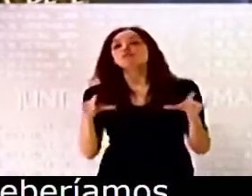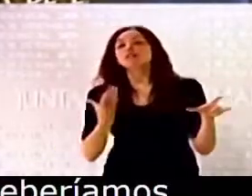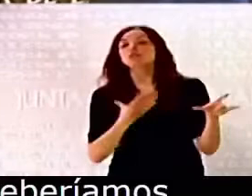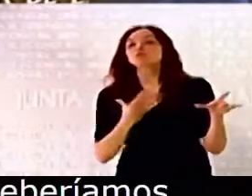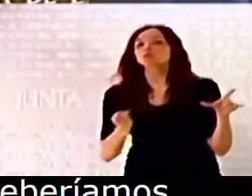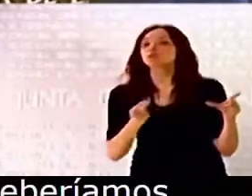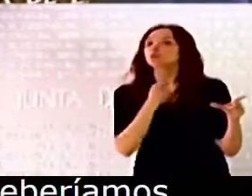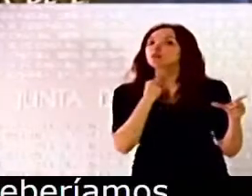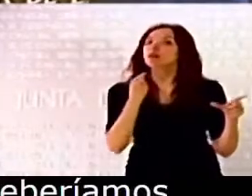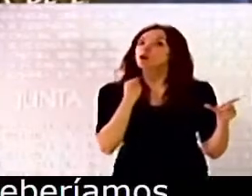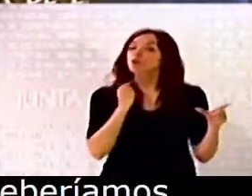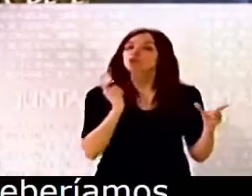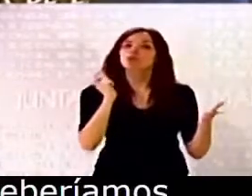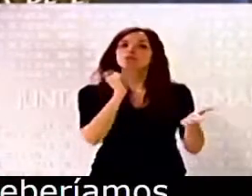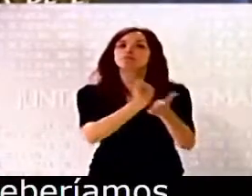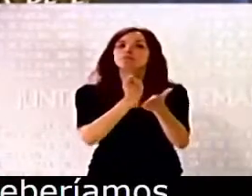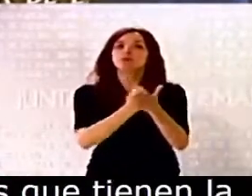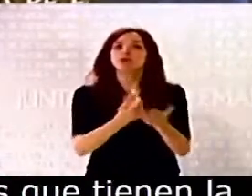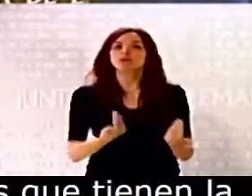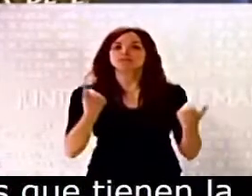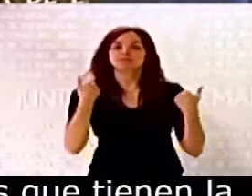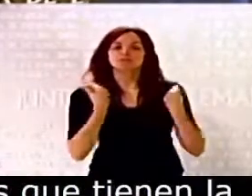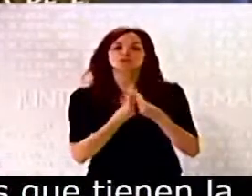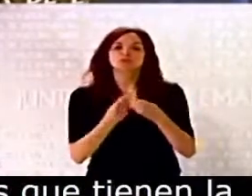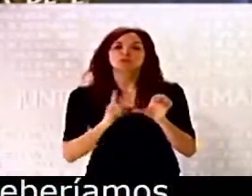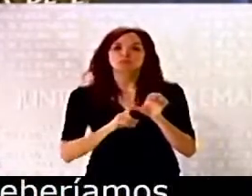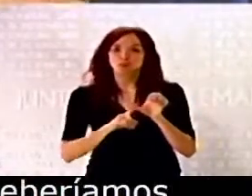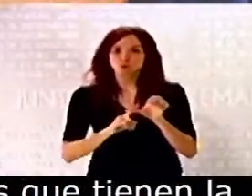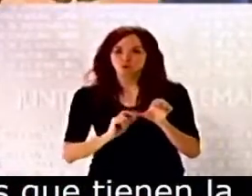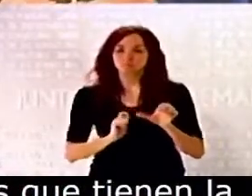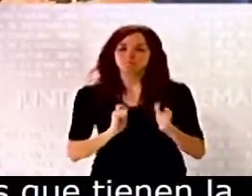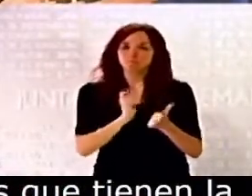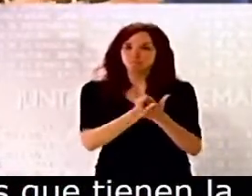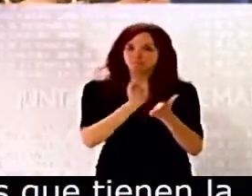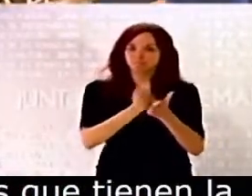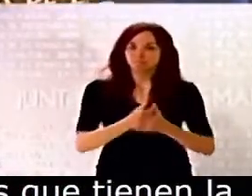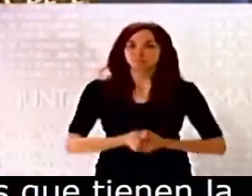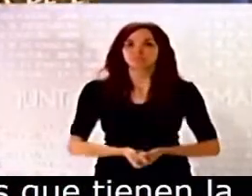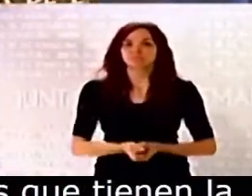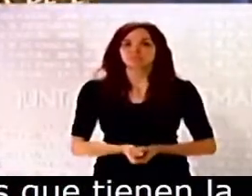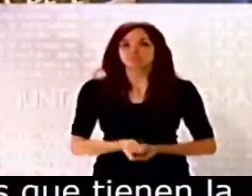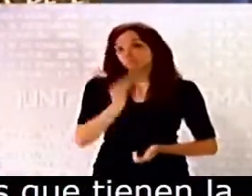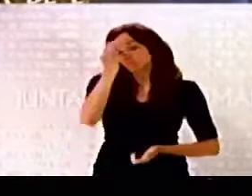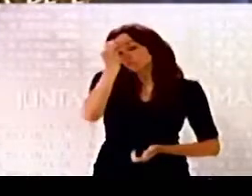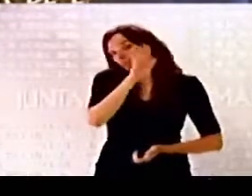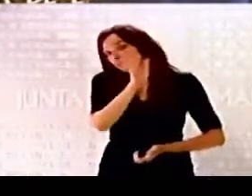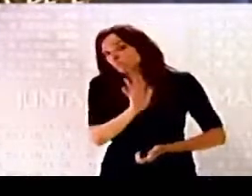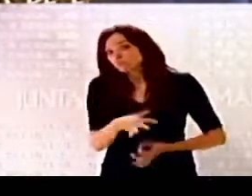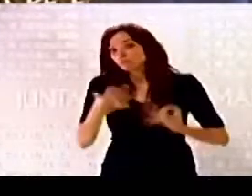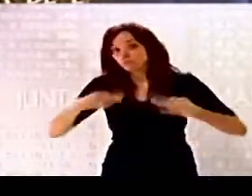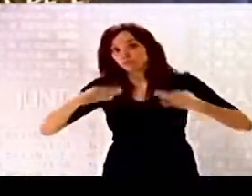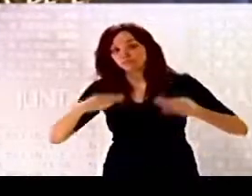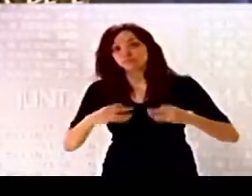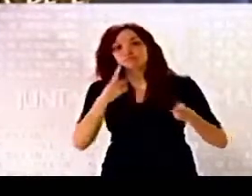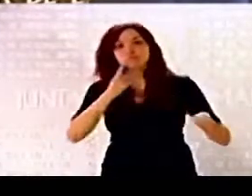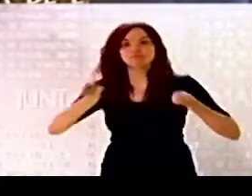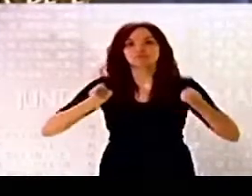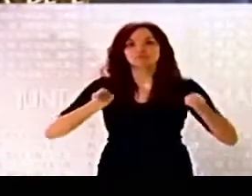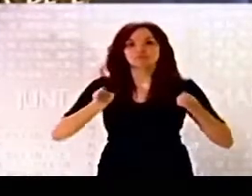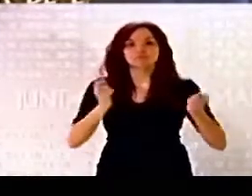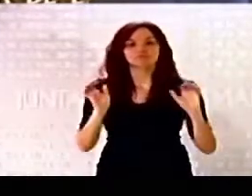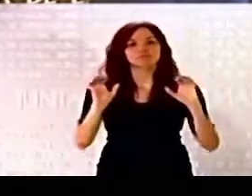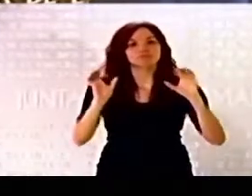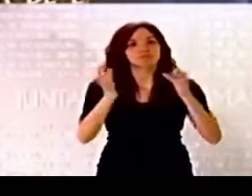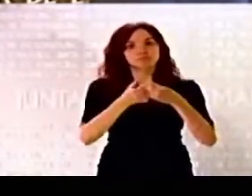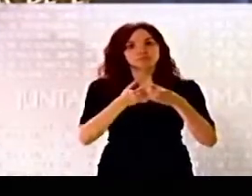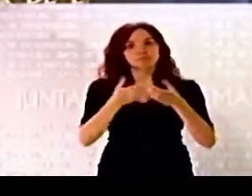Badajoz las paga la Junta de Extremadura. Y parece lógico que exista una coordinación y una reunión de